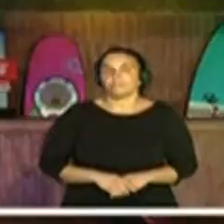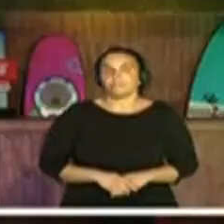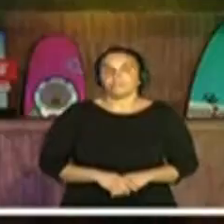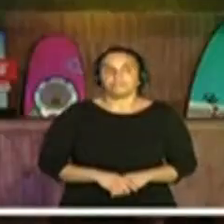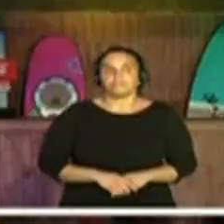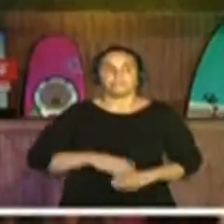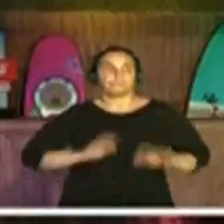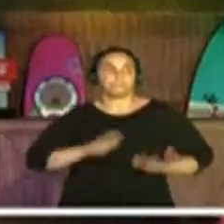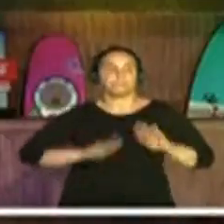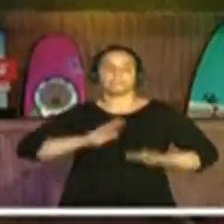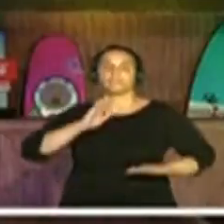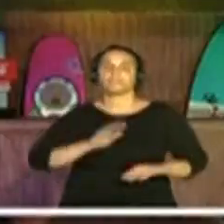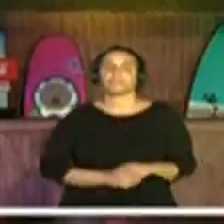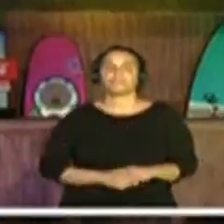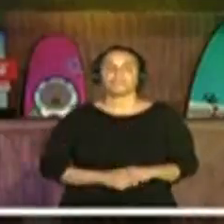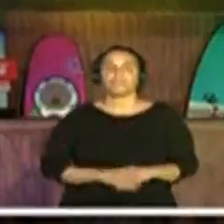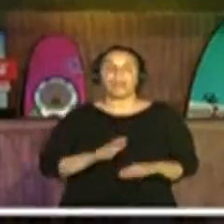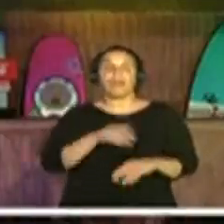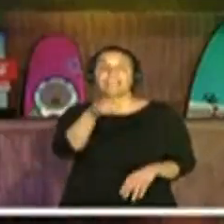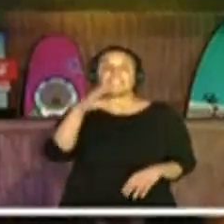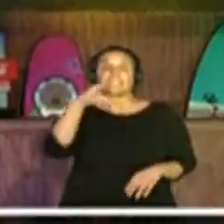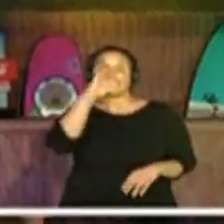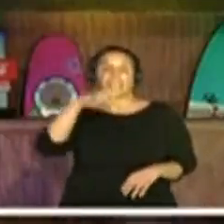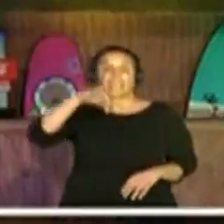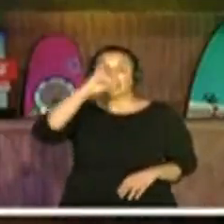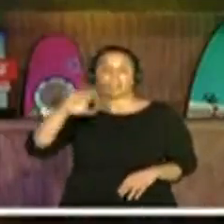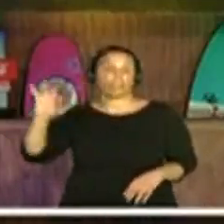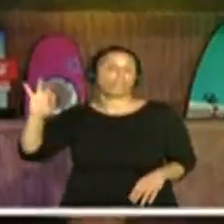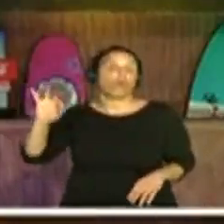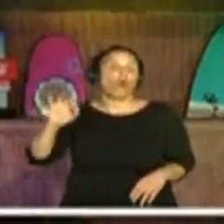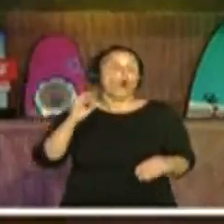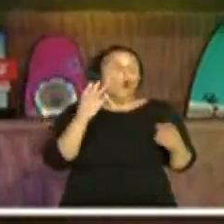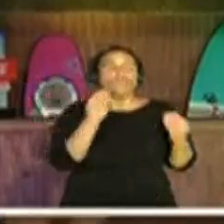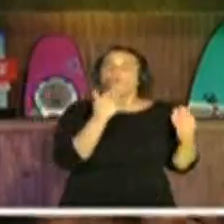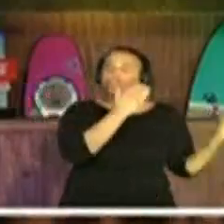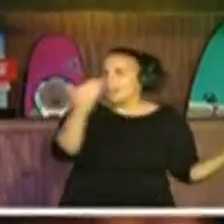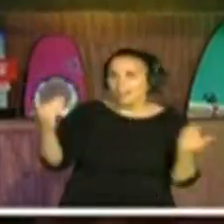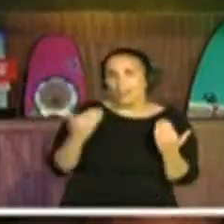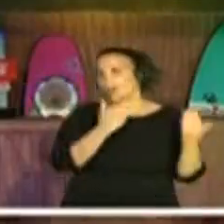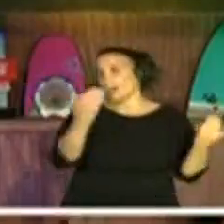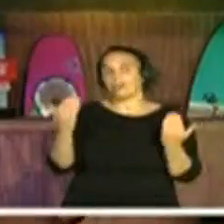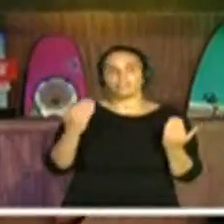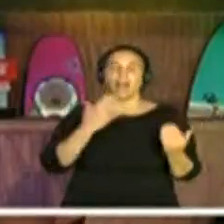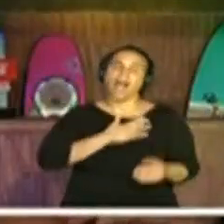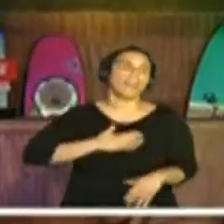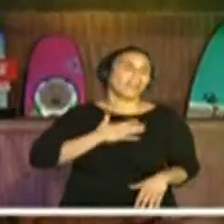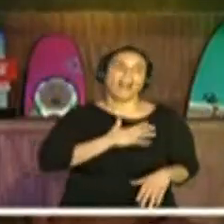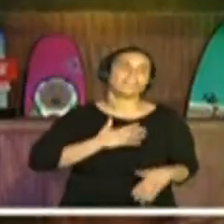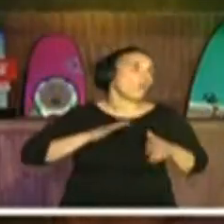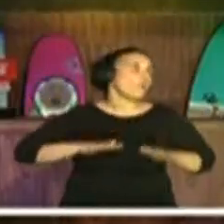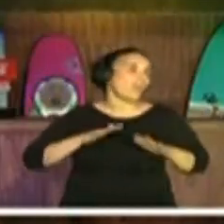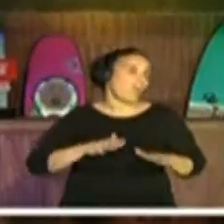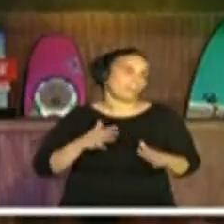concluye la segunda canción de Diablos Locos, esta tómbola loca, como ellos la llamaron. Se despiden. Encantado de estar un teñito más